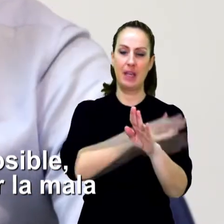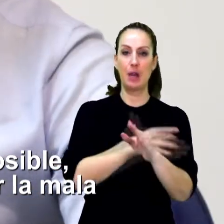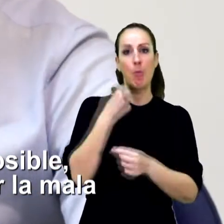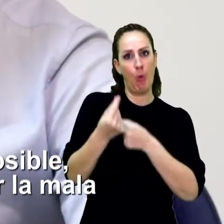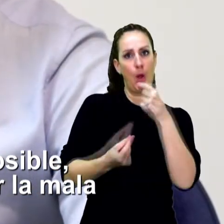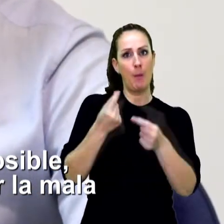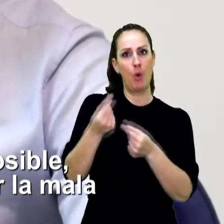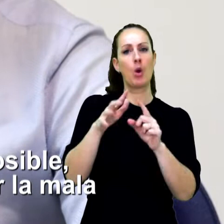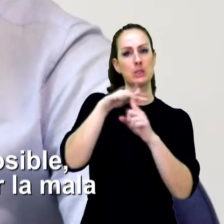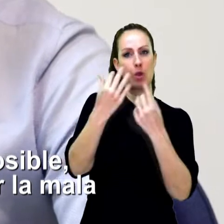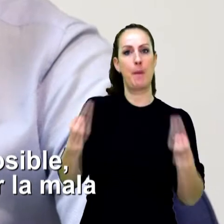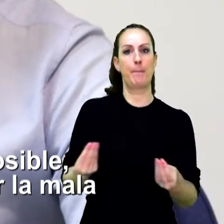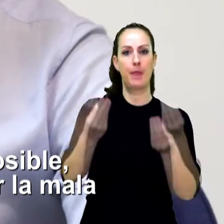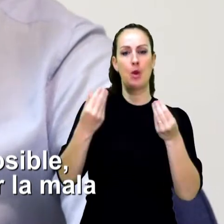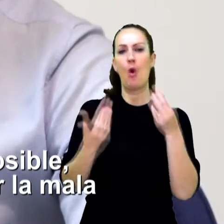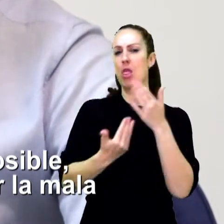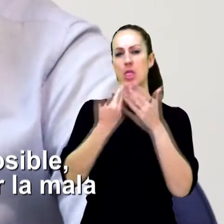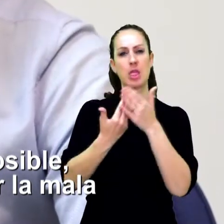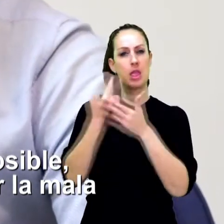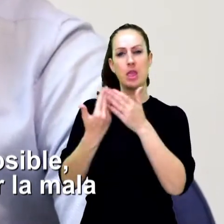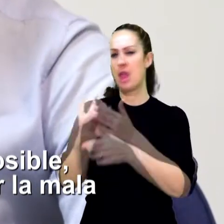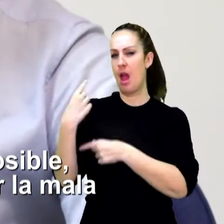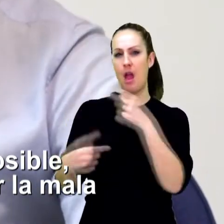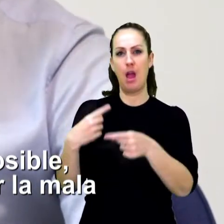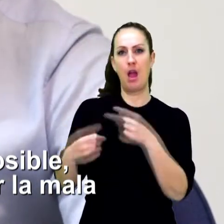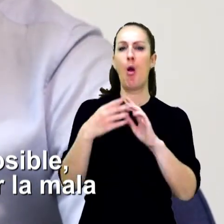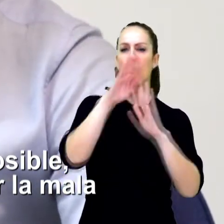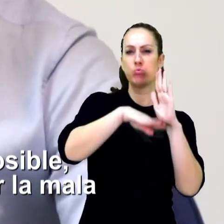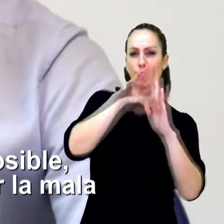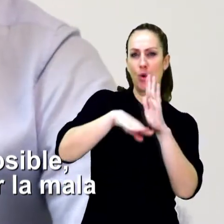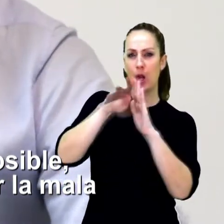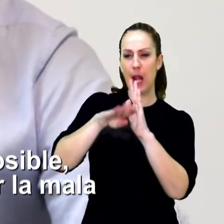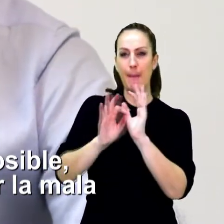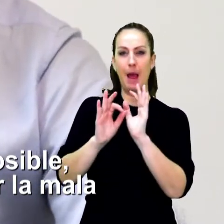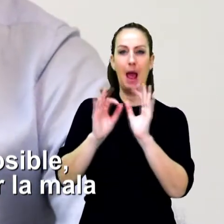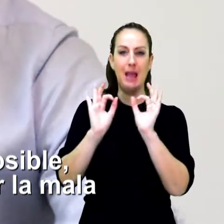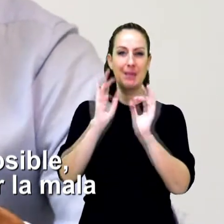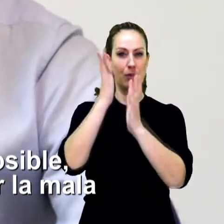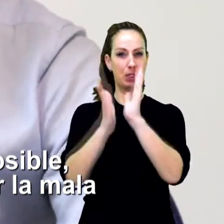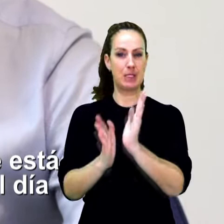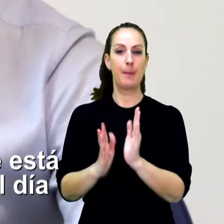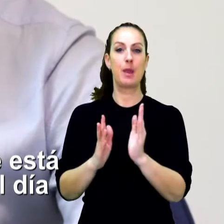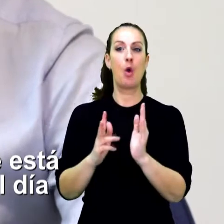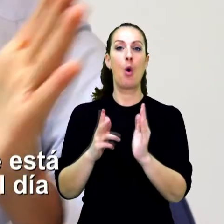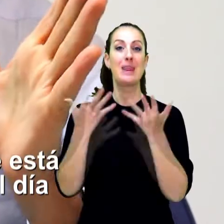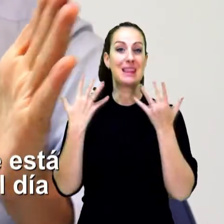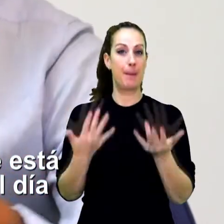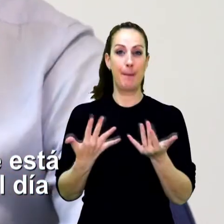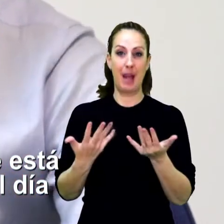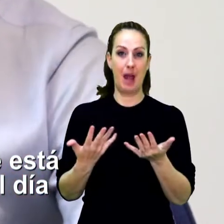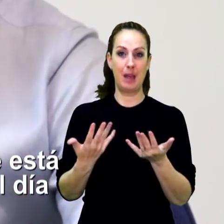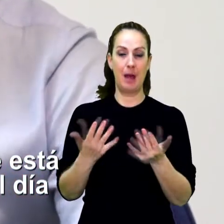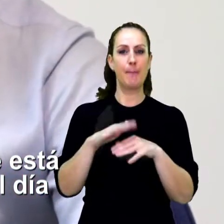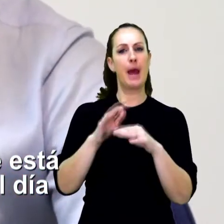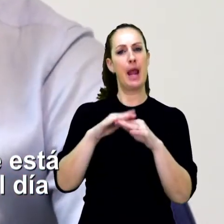tareas de identificar lo antes posible y de tomar decisiones que puedan prevenir la mala evolución, el